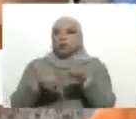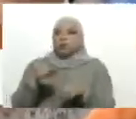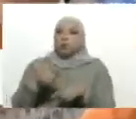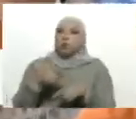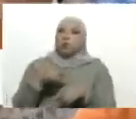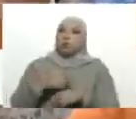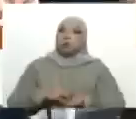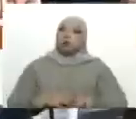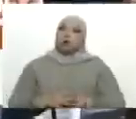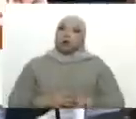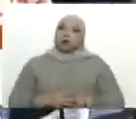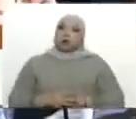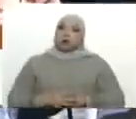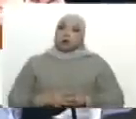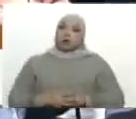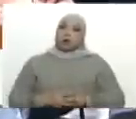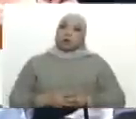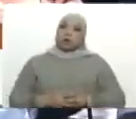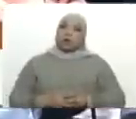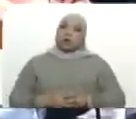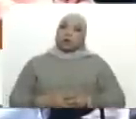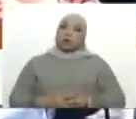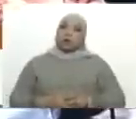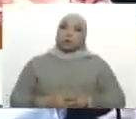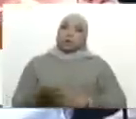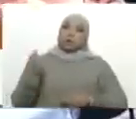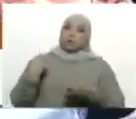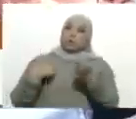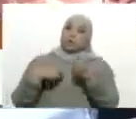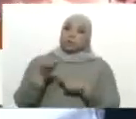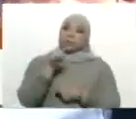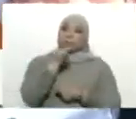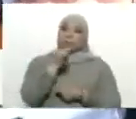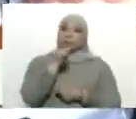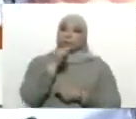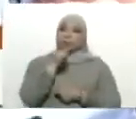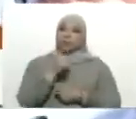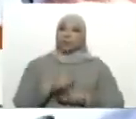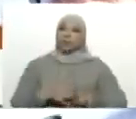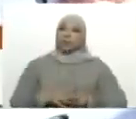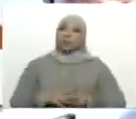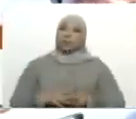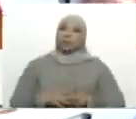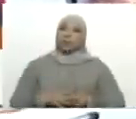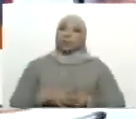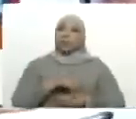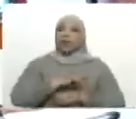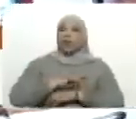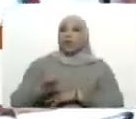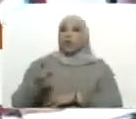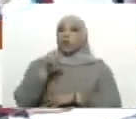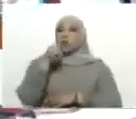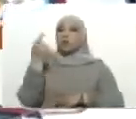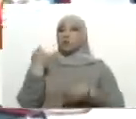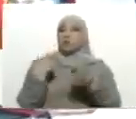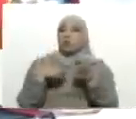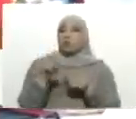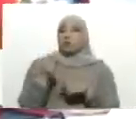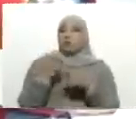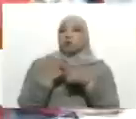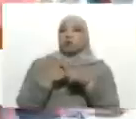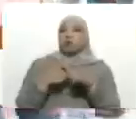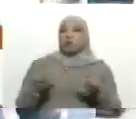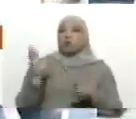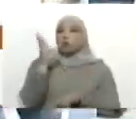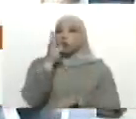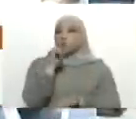que en la parte económica se expresa en la dictadura del mercado el supuesto Mercado libre que